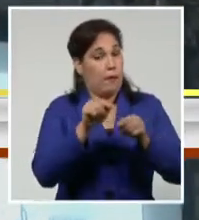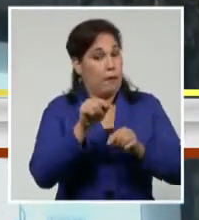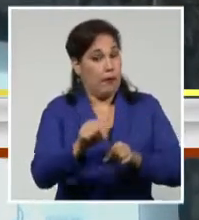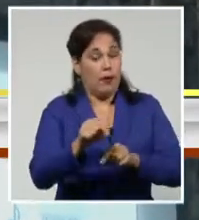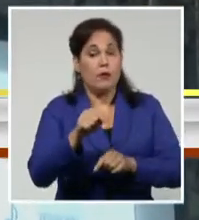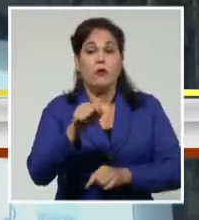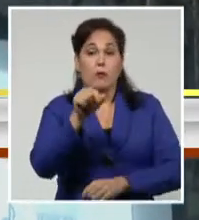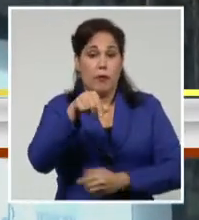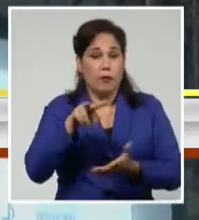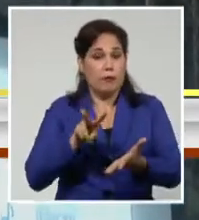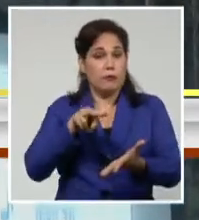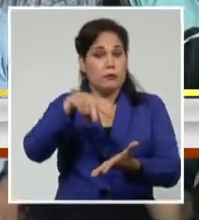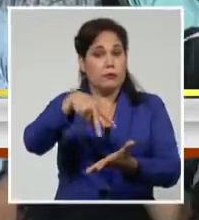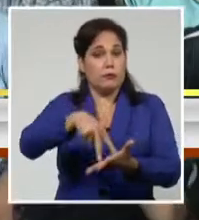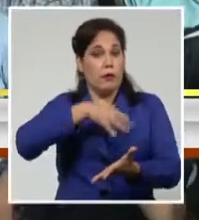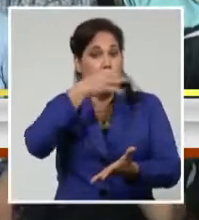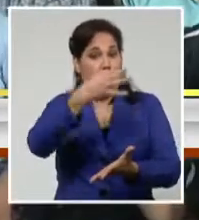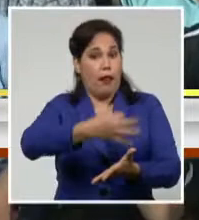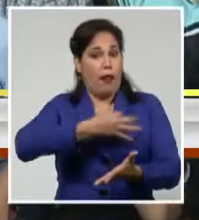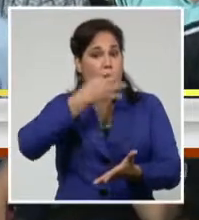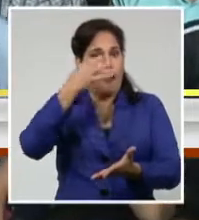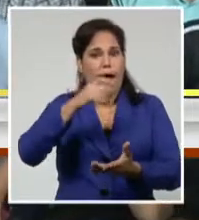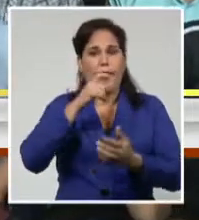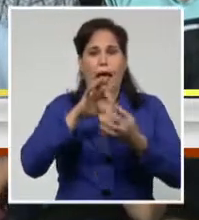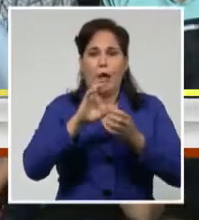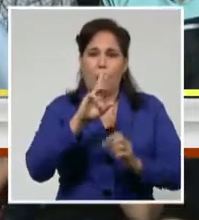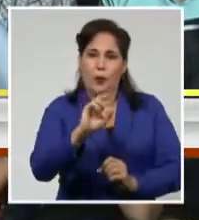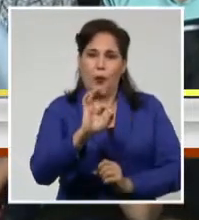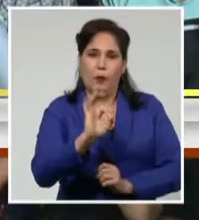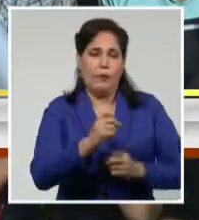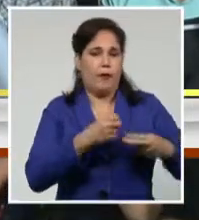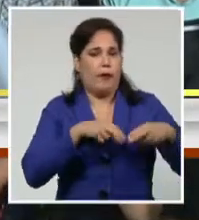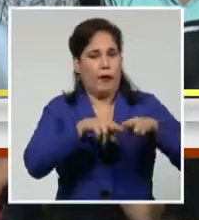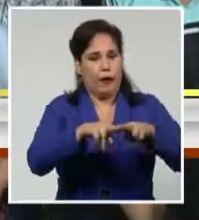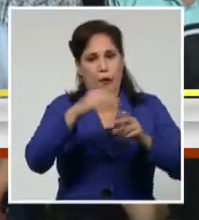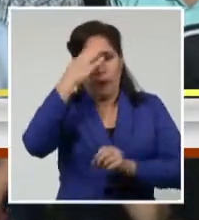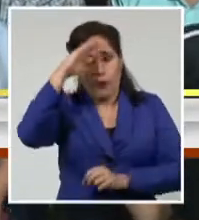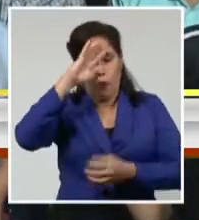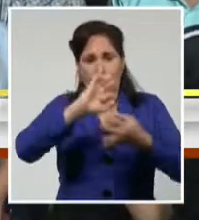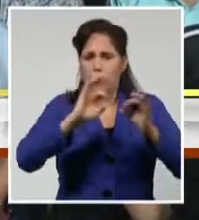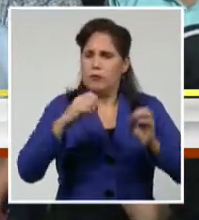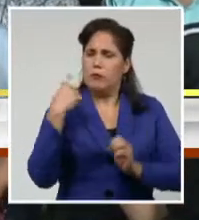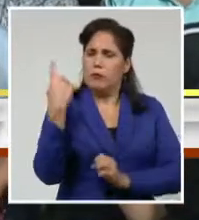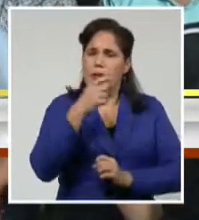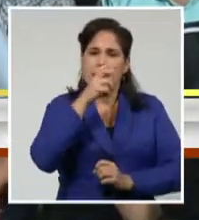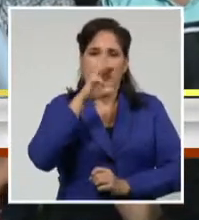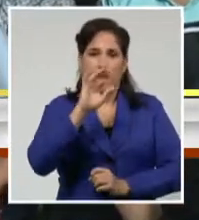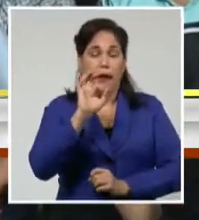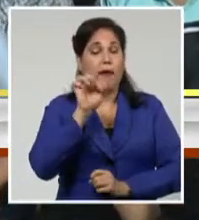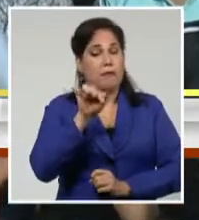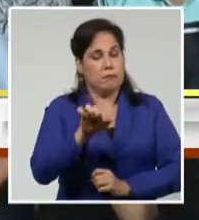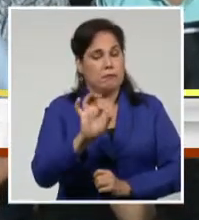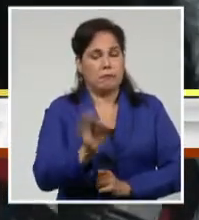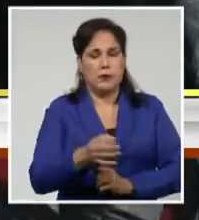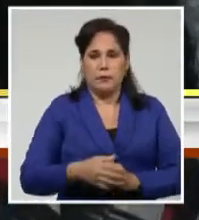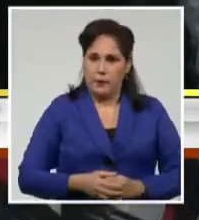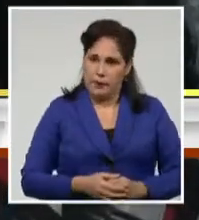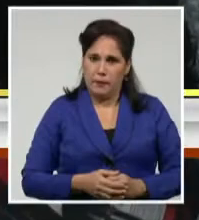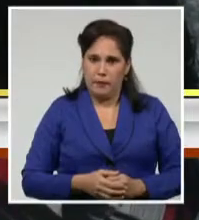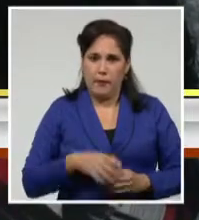la presencia de Gerardo Hernández Nordelo, héroe de la República de Cuba y coordinador nacional de los Comités de Defensa de la